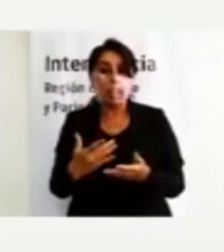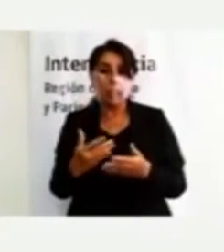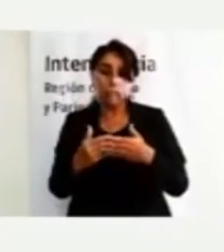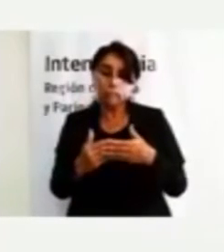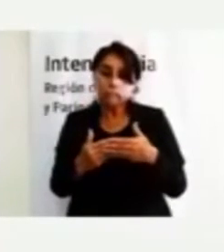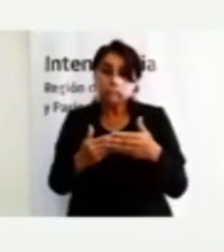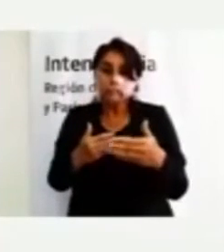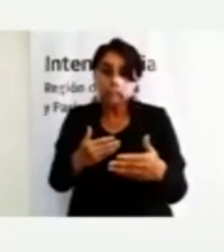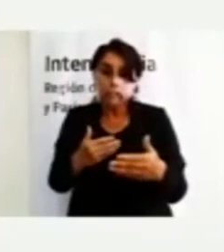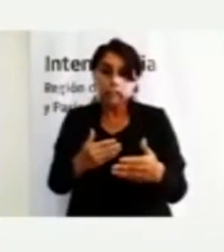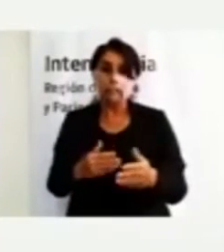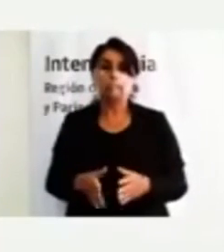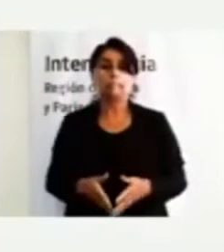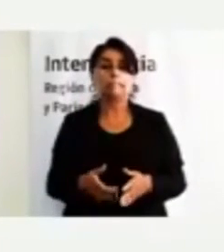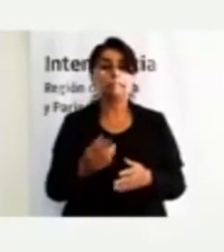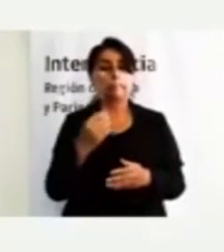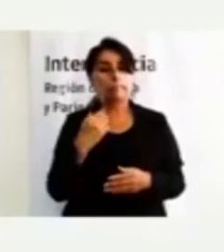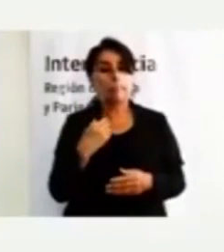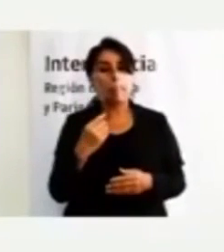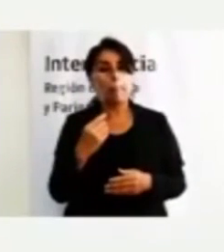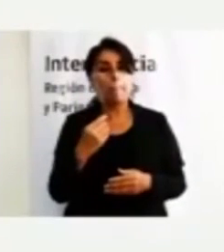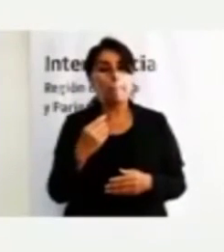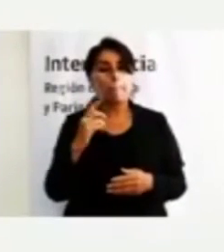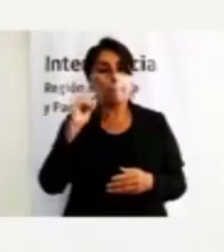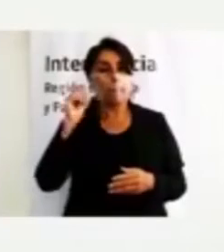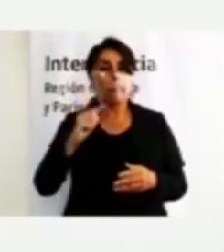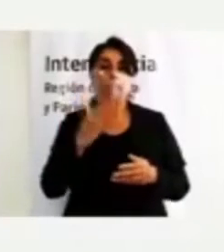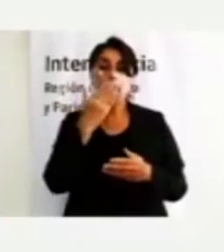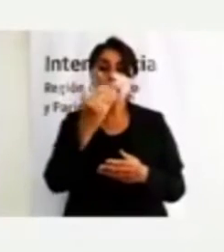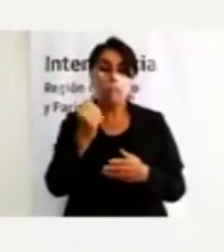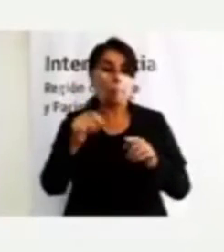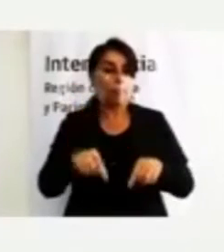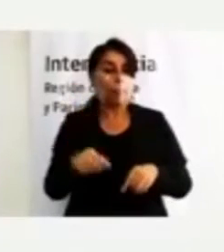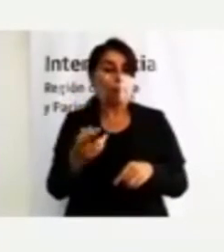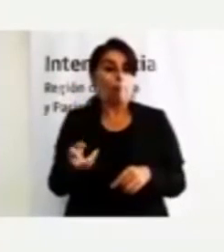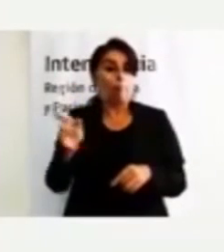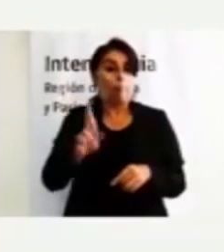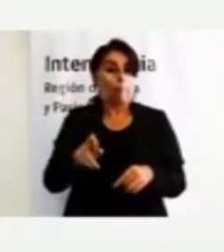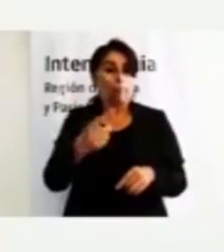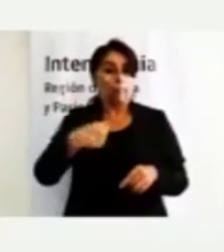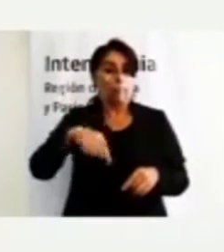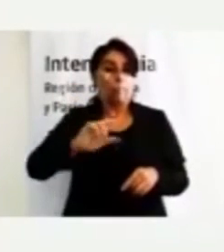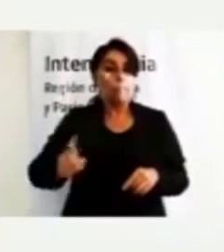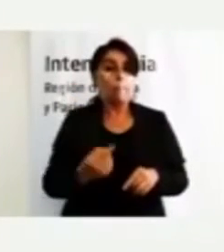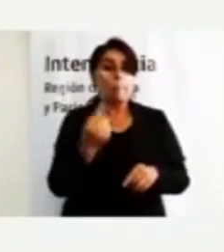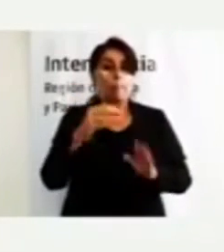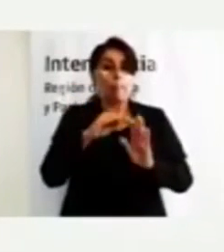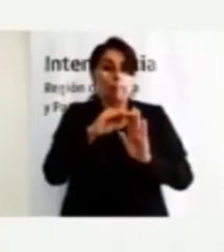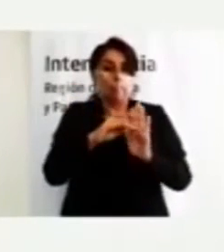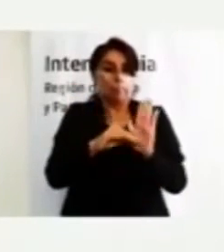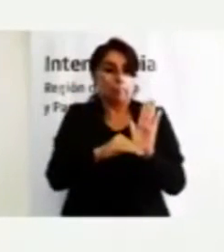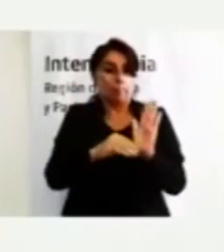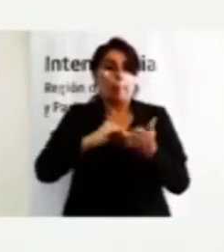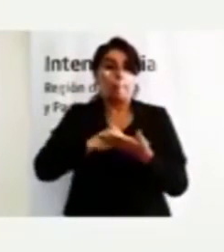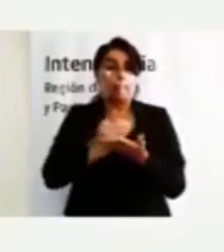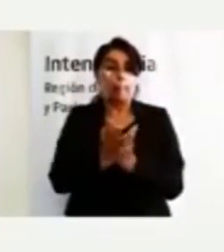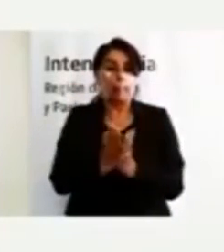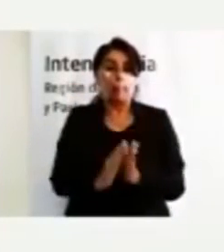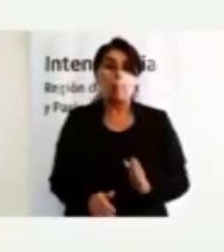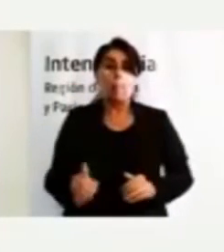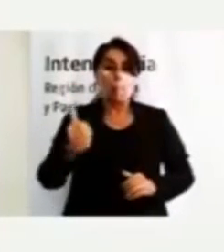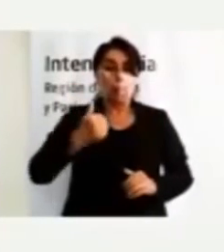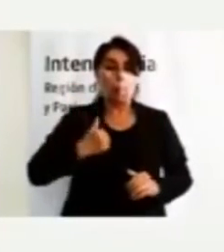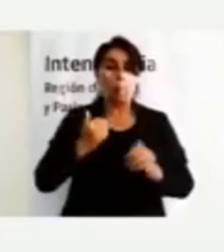hacia nuestra mejoría. Pero insisto, nosotros recién estamos en la primera fase de este plan, que es el cumplimiento